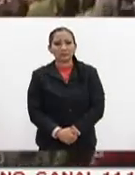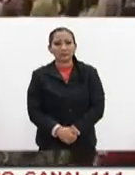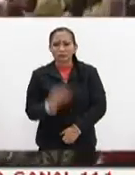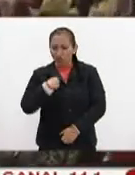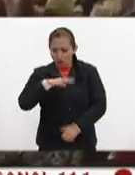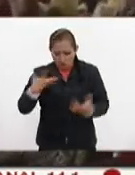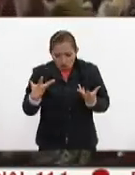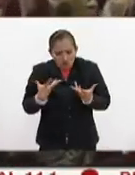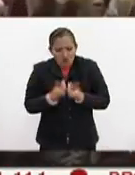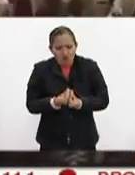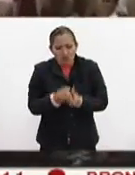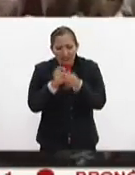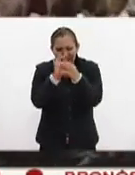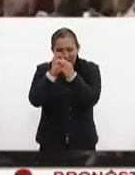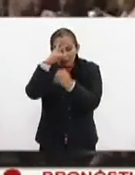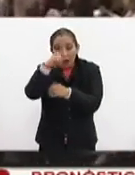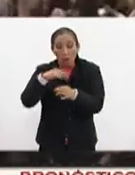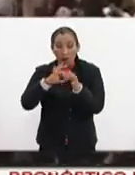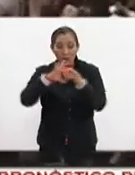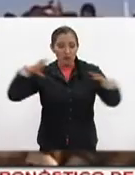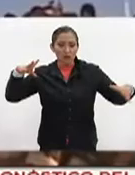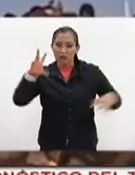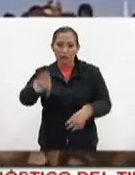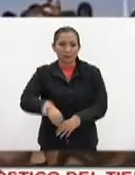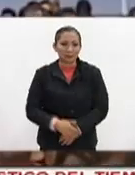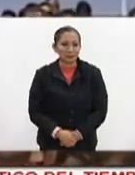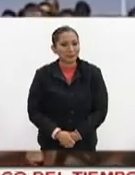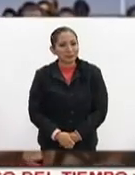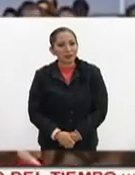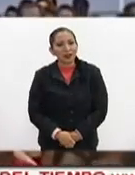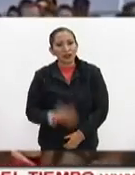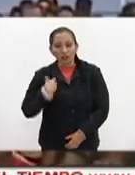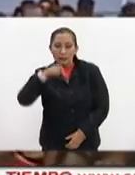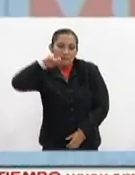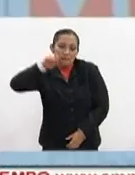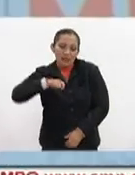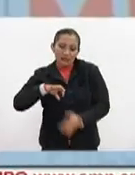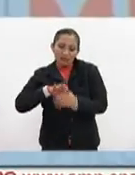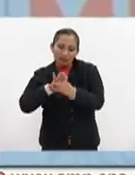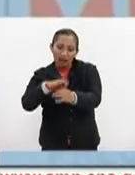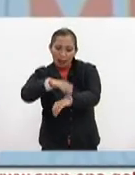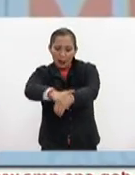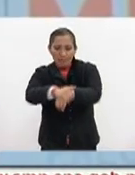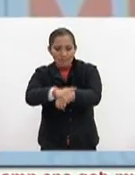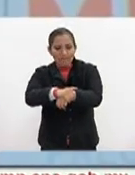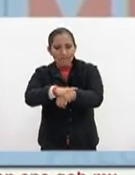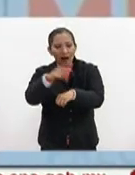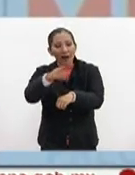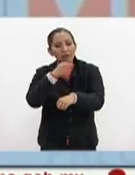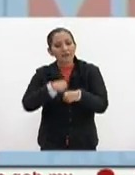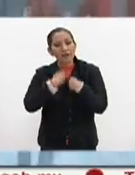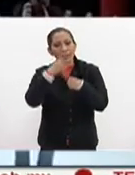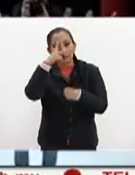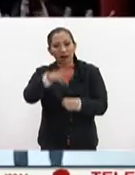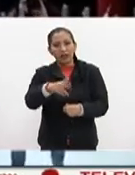Vamos a unir a México, no a fracturarlo. Nos hermanamos para darle una vida